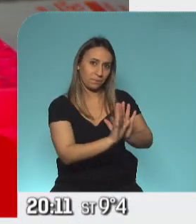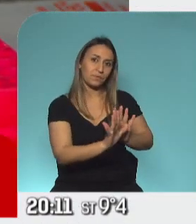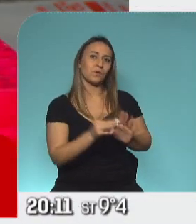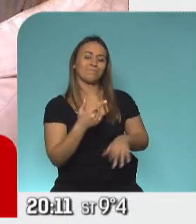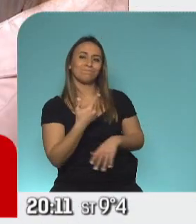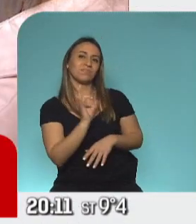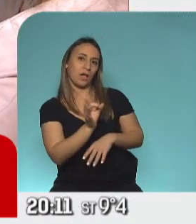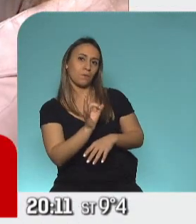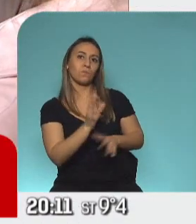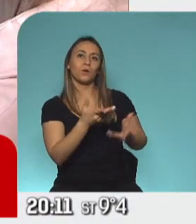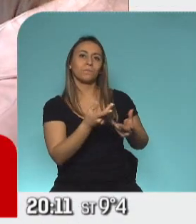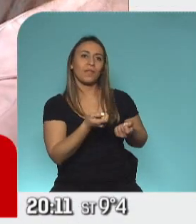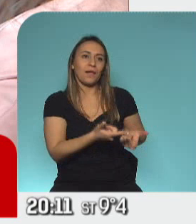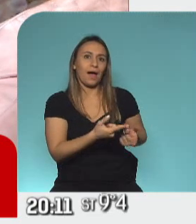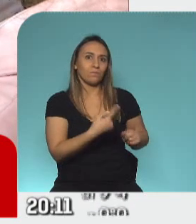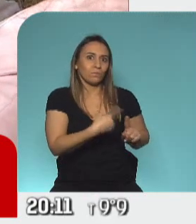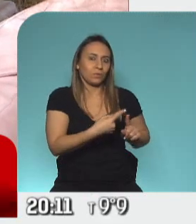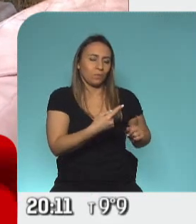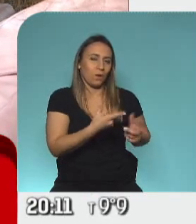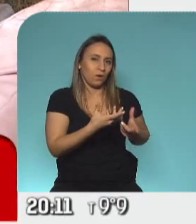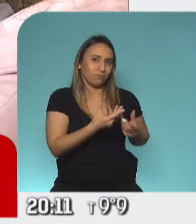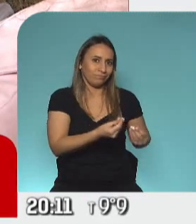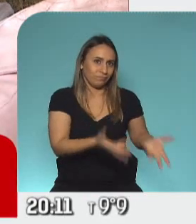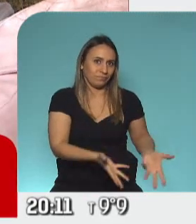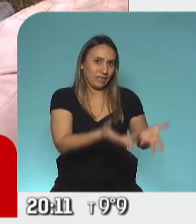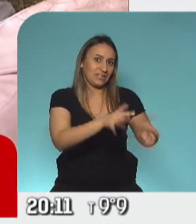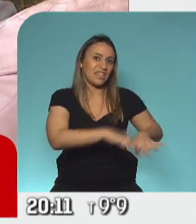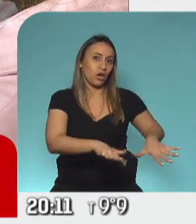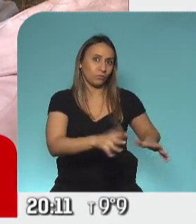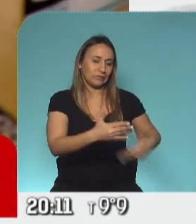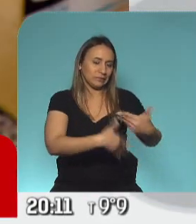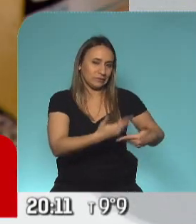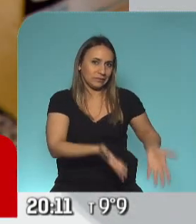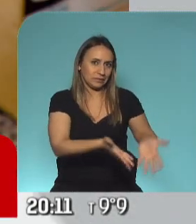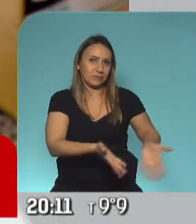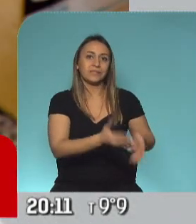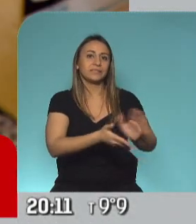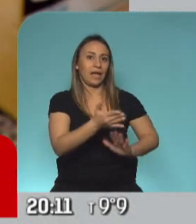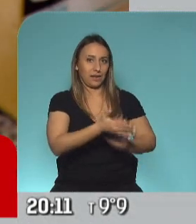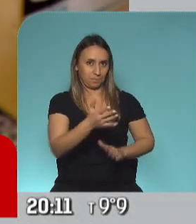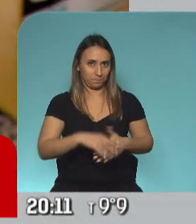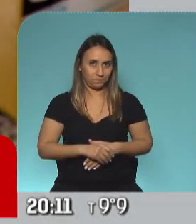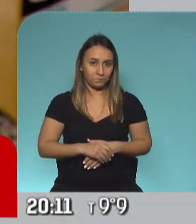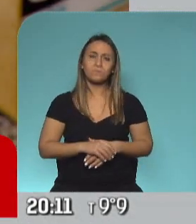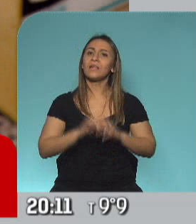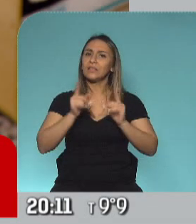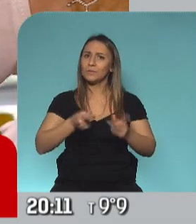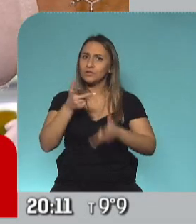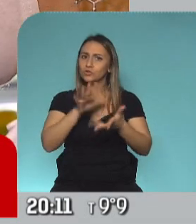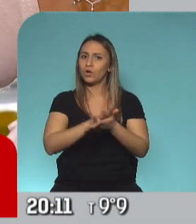que le causan a los niños. Tercer punto, se habla del transporte. Atentos igual con ese